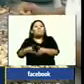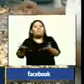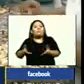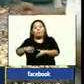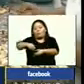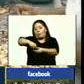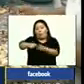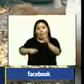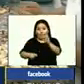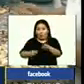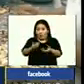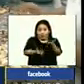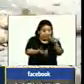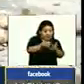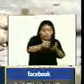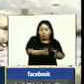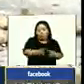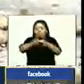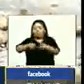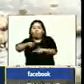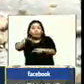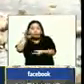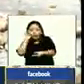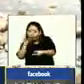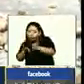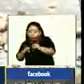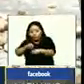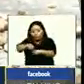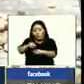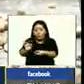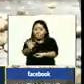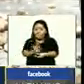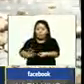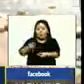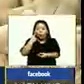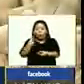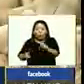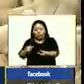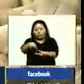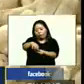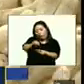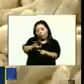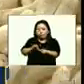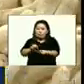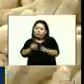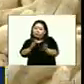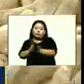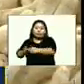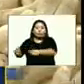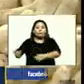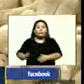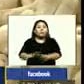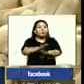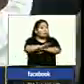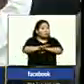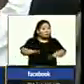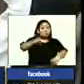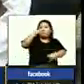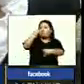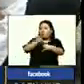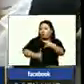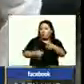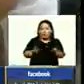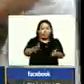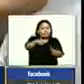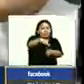despeliculado y clasificación de las mejores semillas. Por último, el